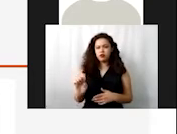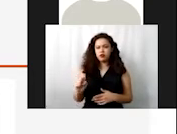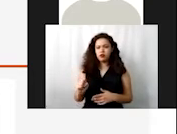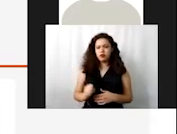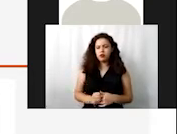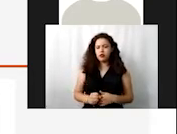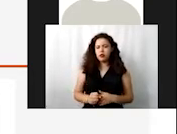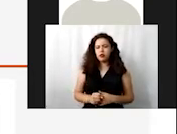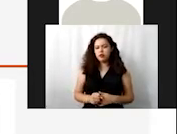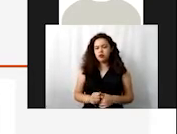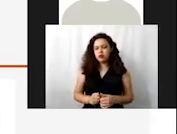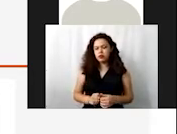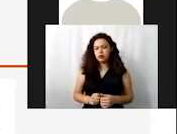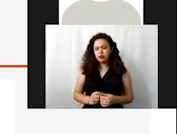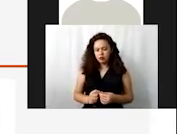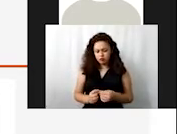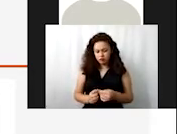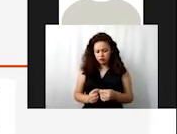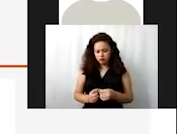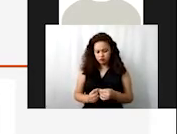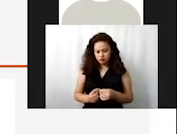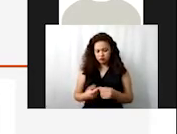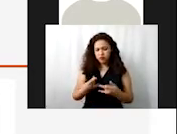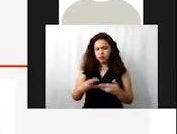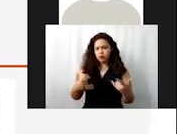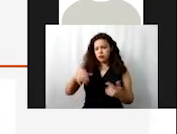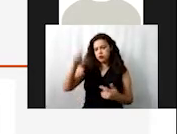una breve historia de la cultura organizacional,